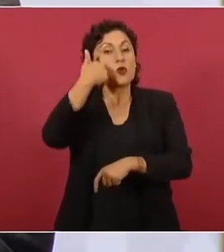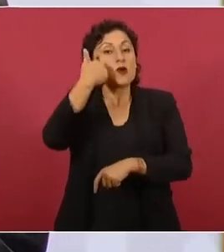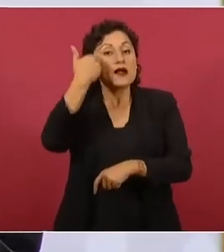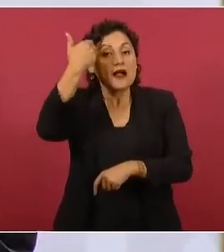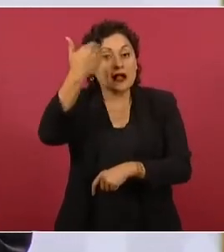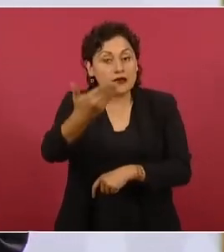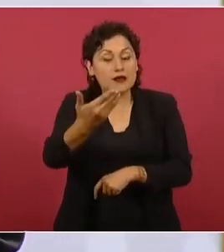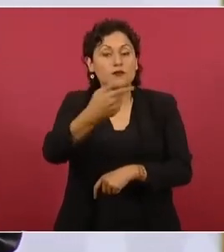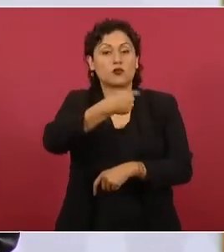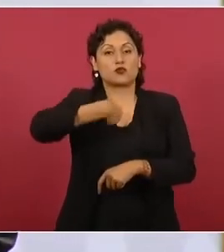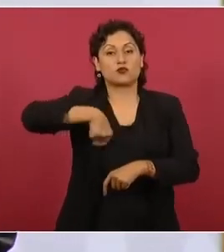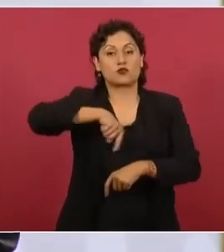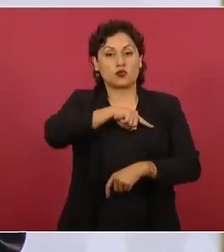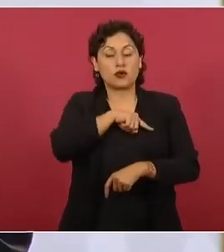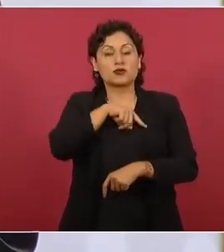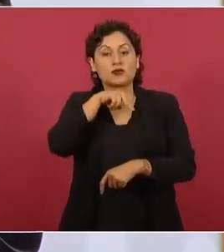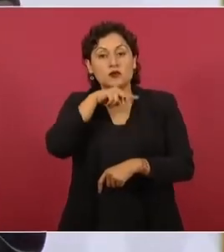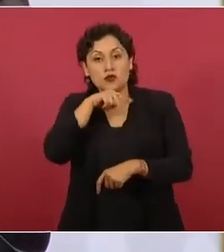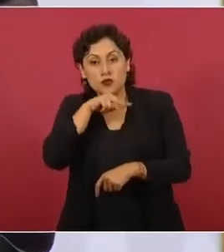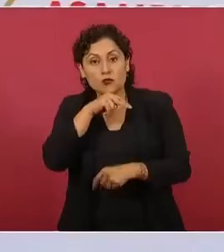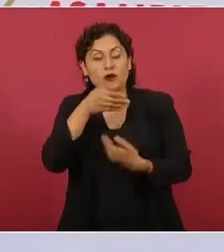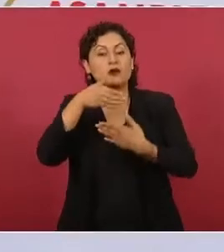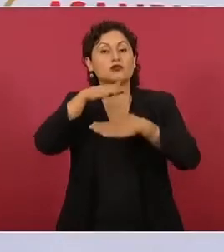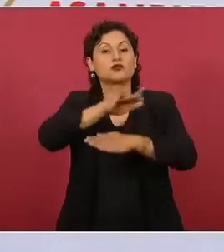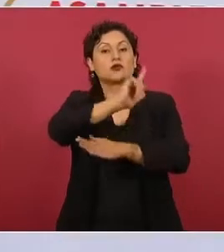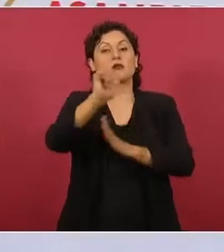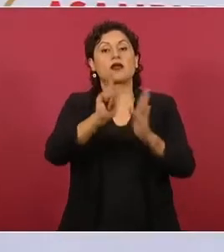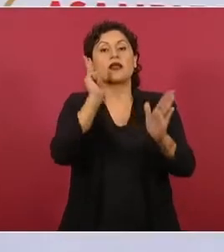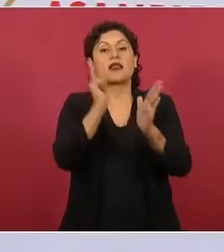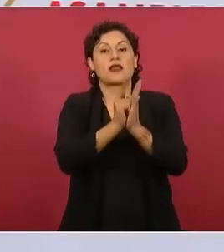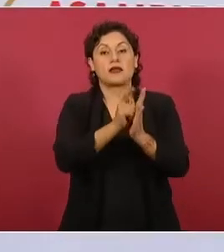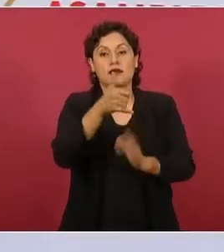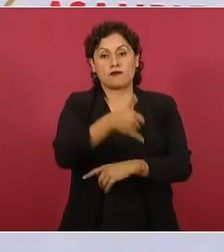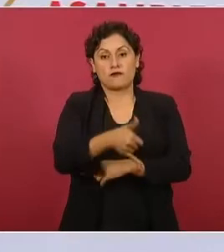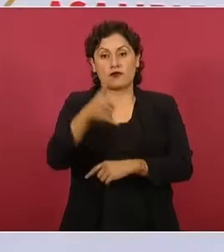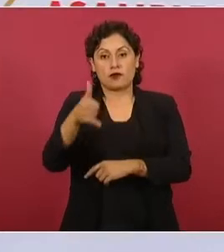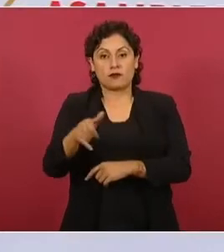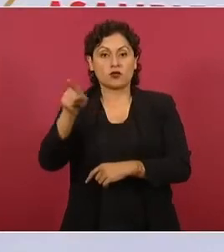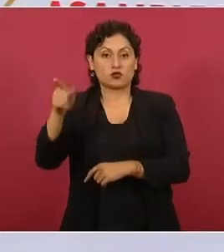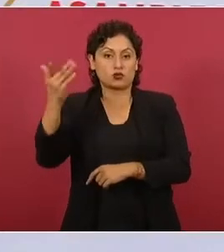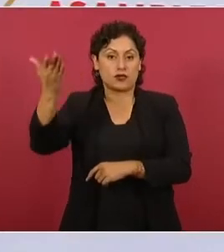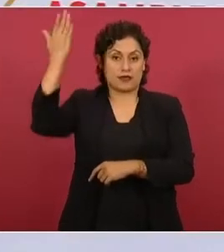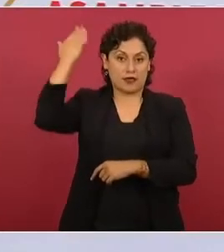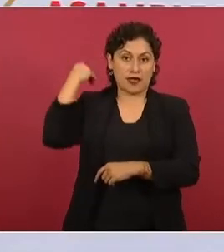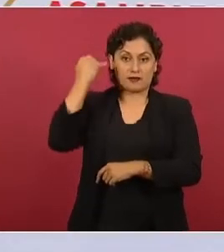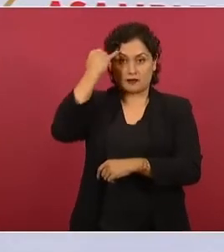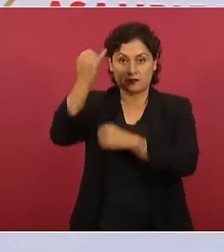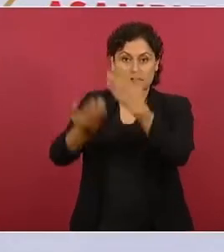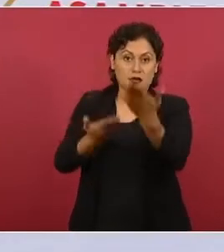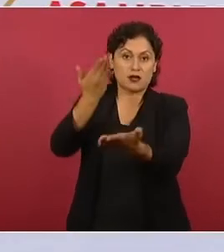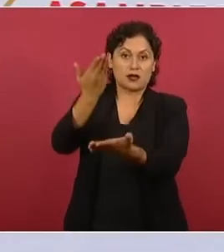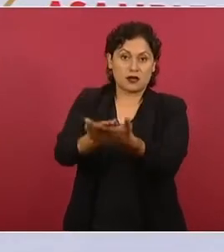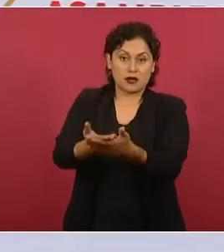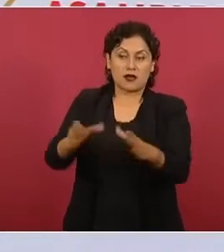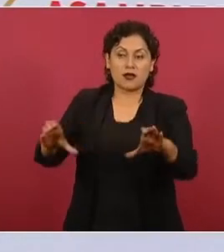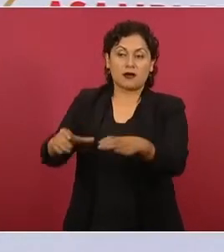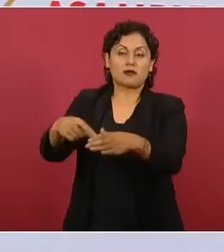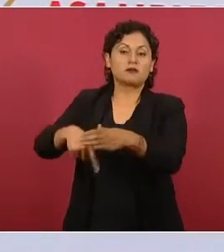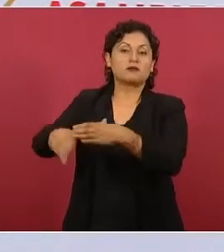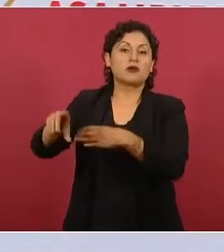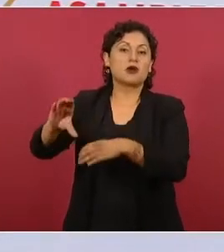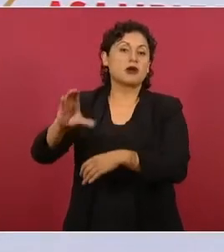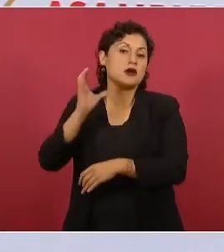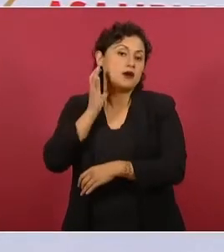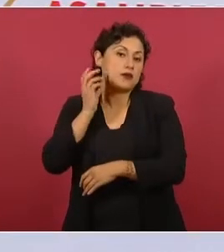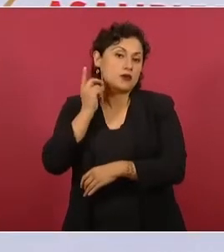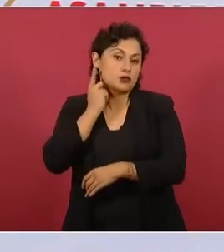la iniciativa de reformas a la ley del Infonavit, presentada en su momento por usted ante el Congreso de la Unión. Es